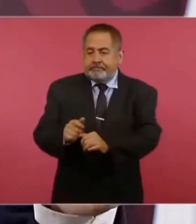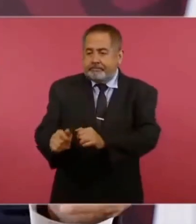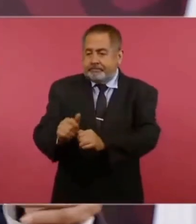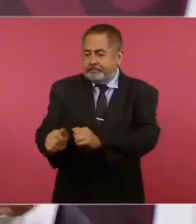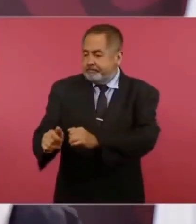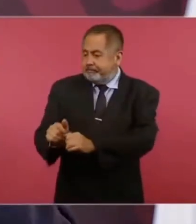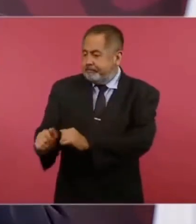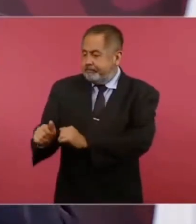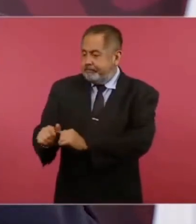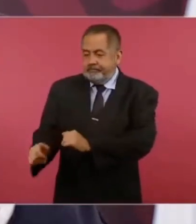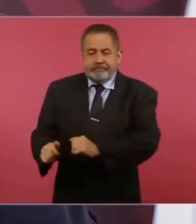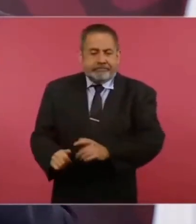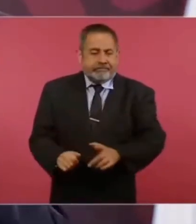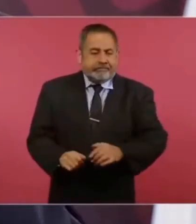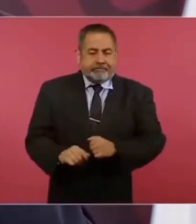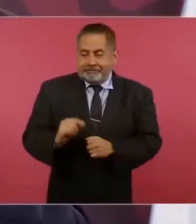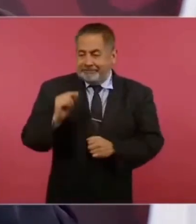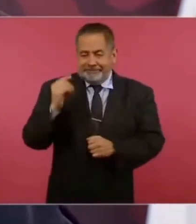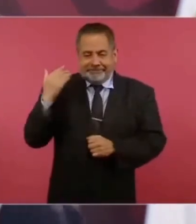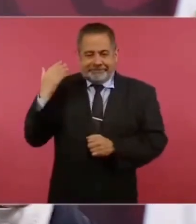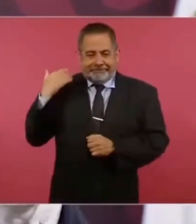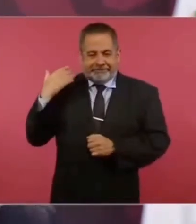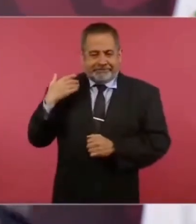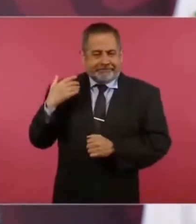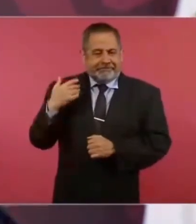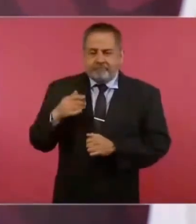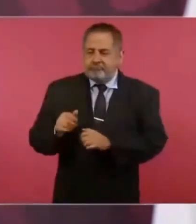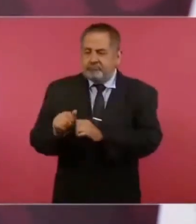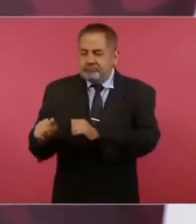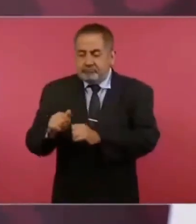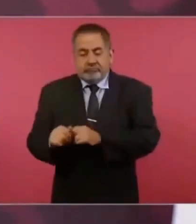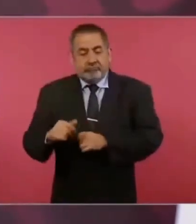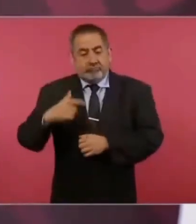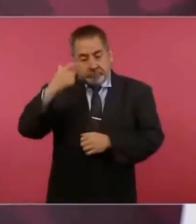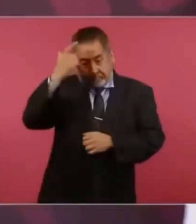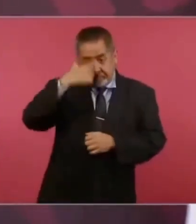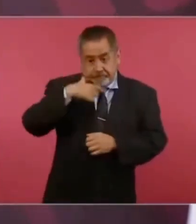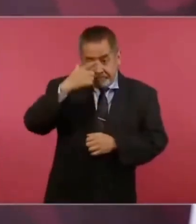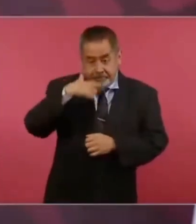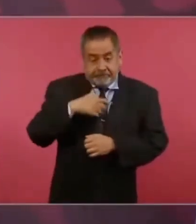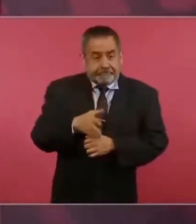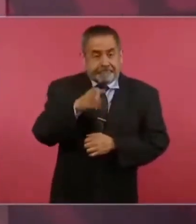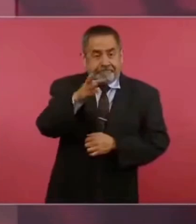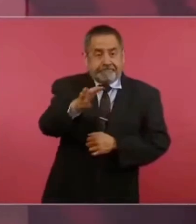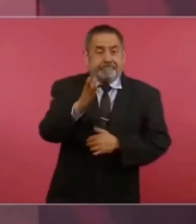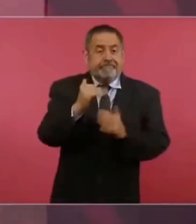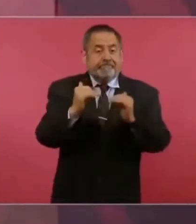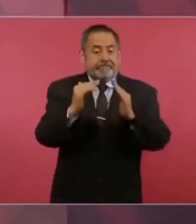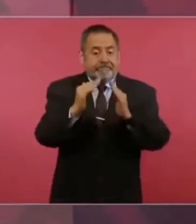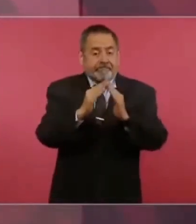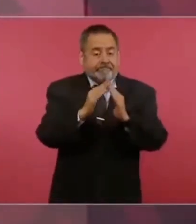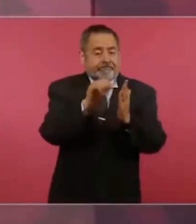sobre todo en los últimos días iban en las noches casa por casa